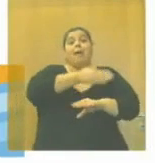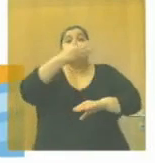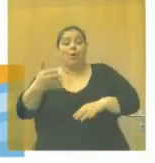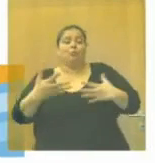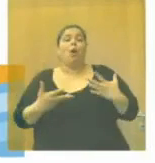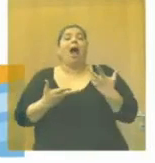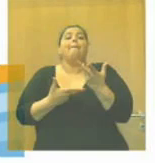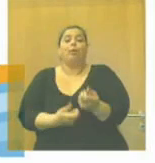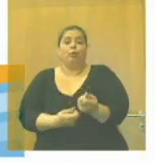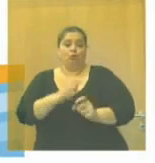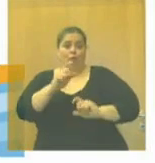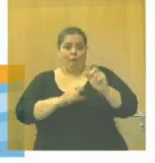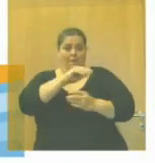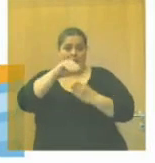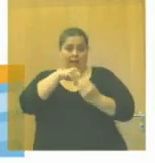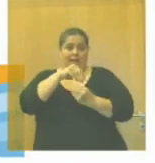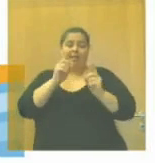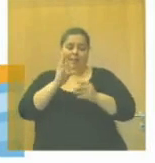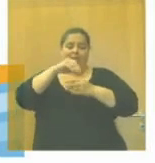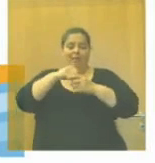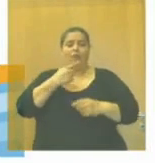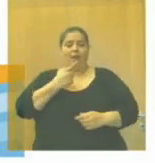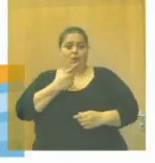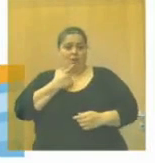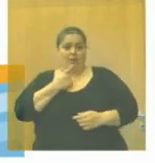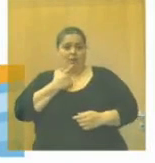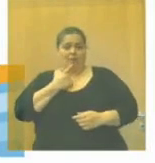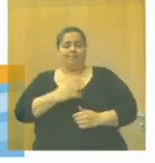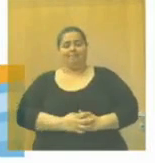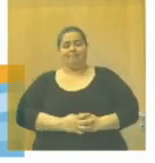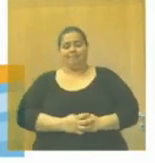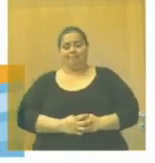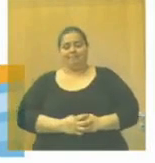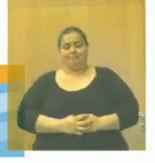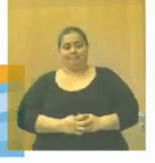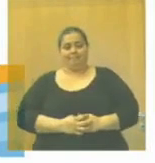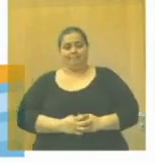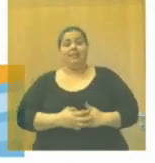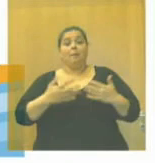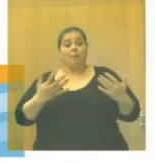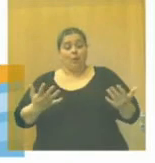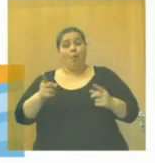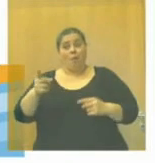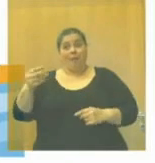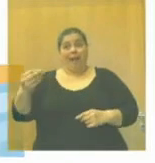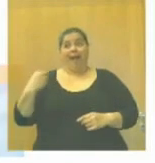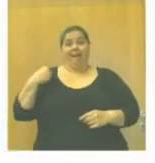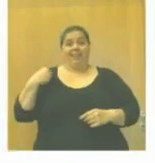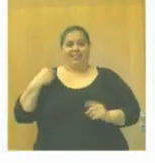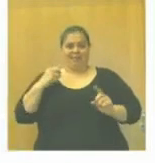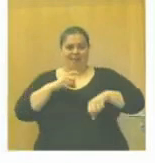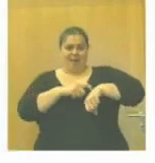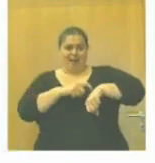familiares también forma parte de política. Estoy en tiempo y entonces, como me hace seña, ponemos el